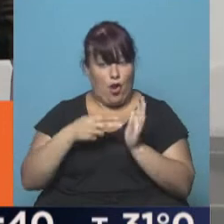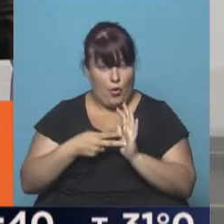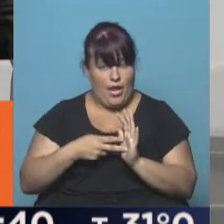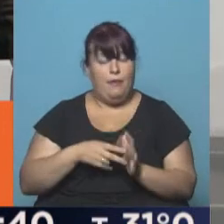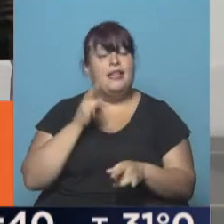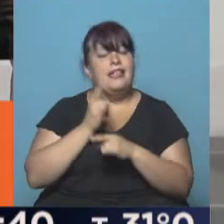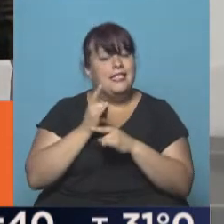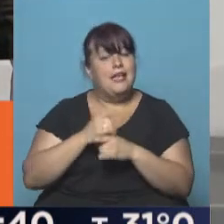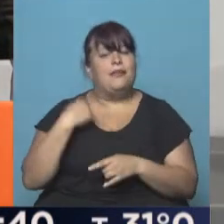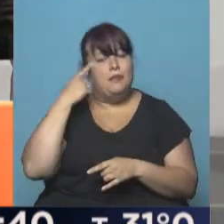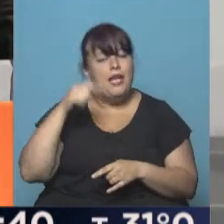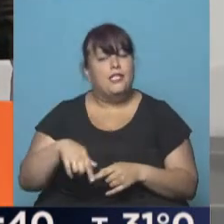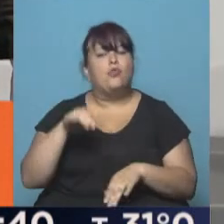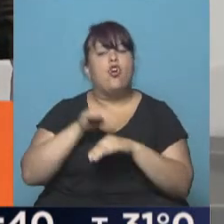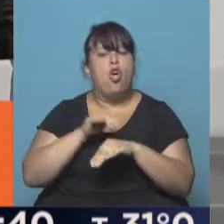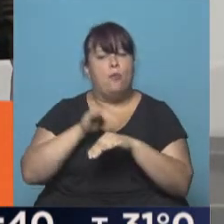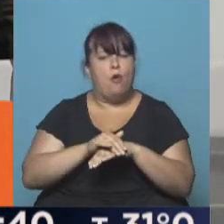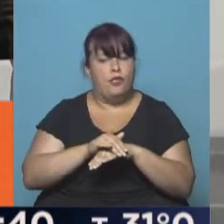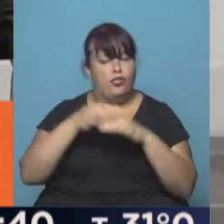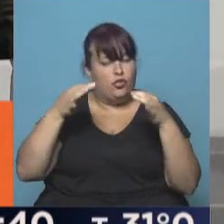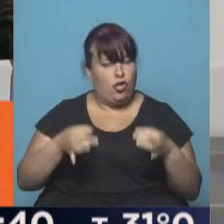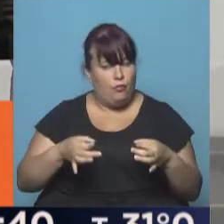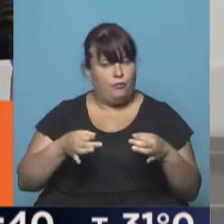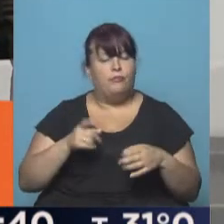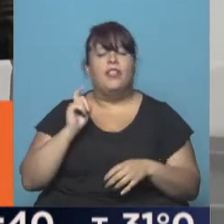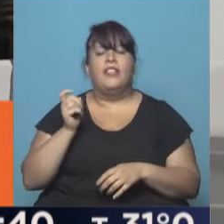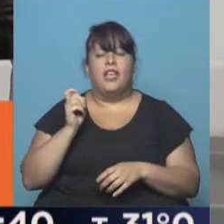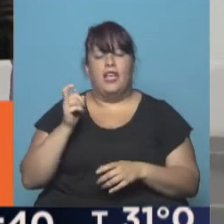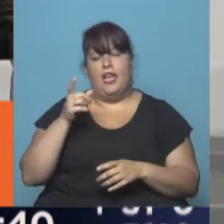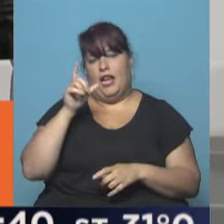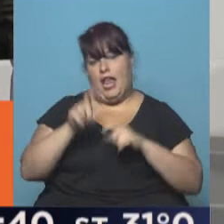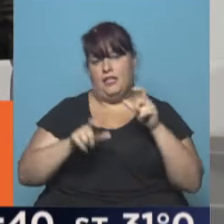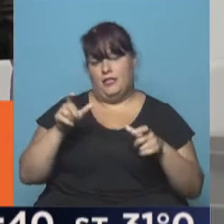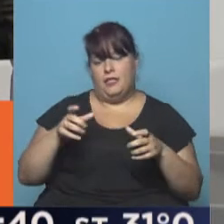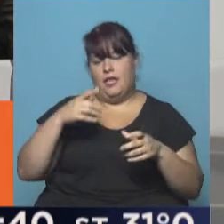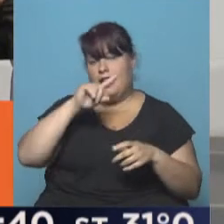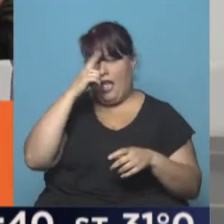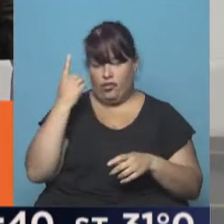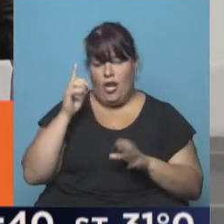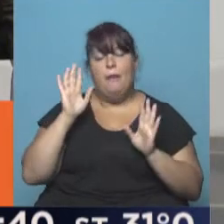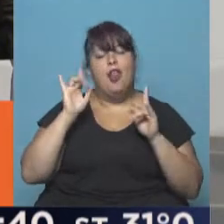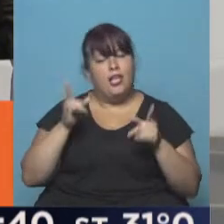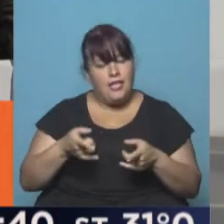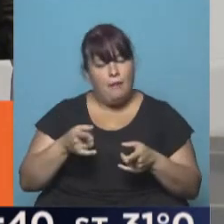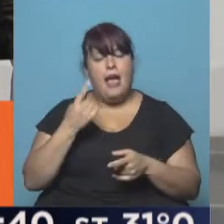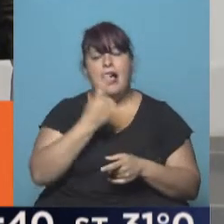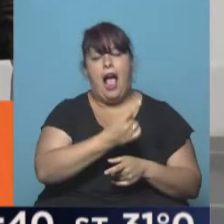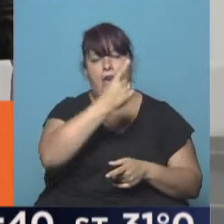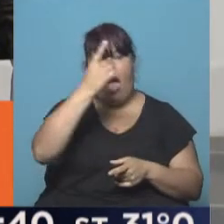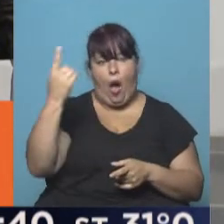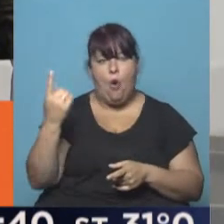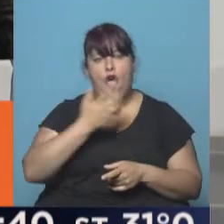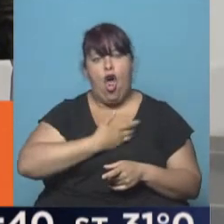Y siempre entendimos que este era un compromiso de la dirigencia de la Nación, pero también de cada uno de